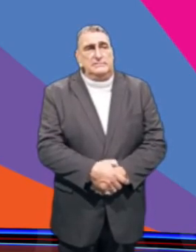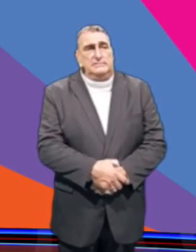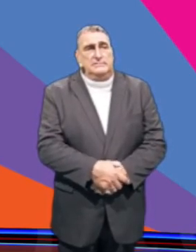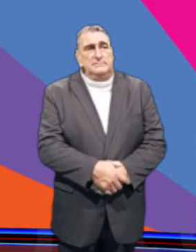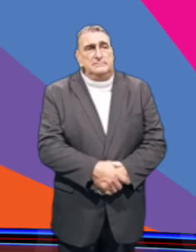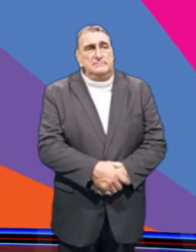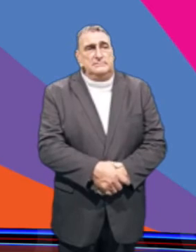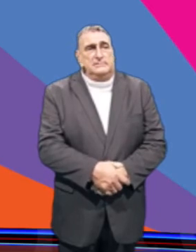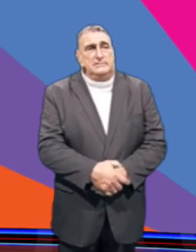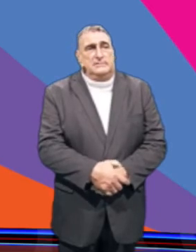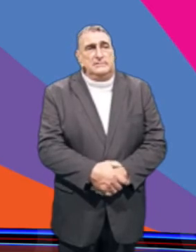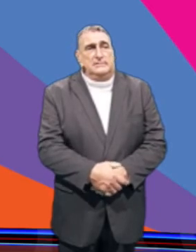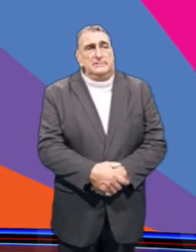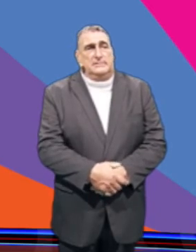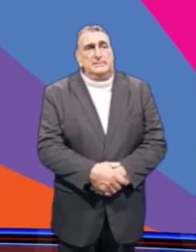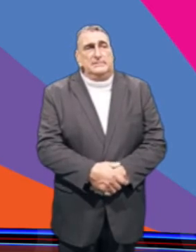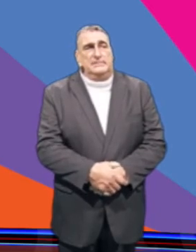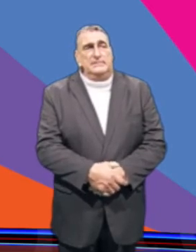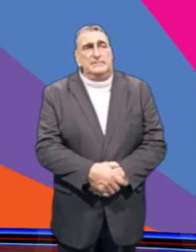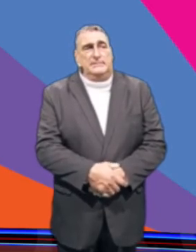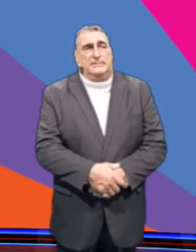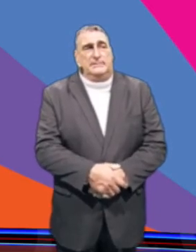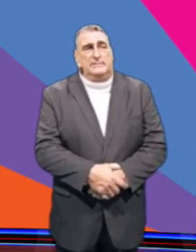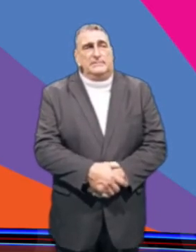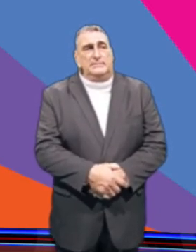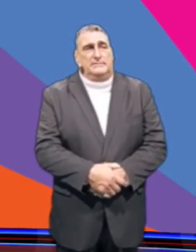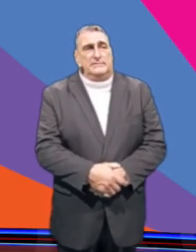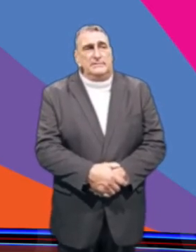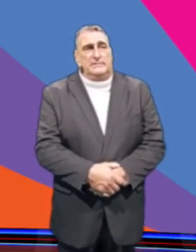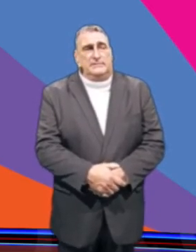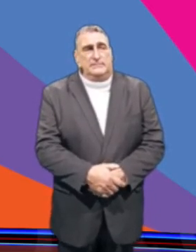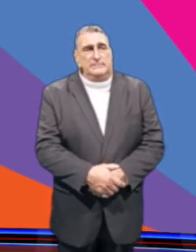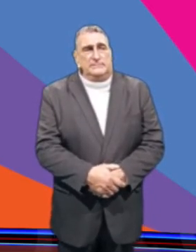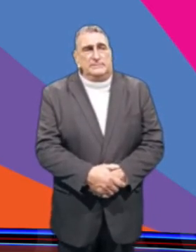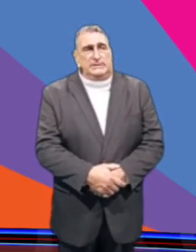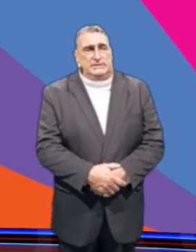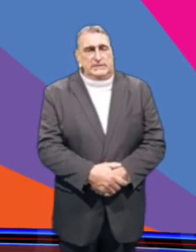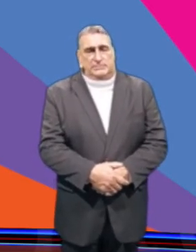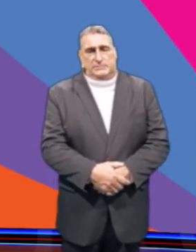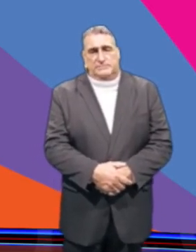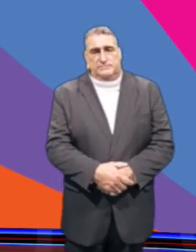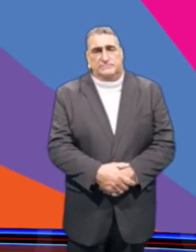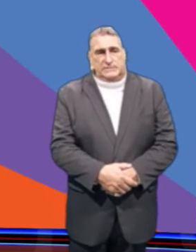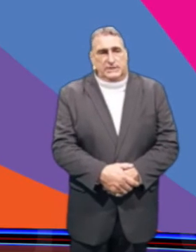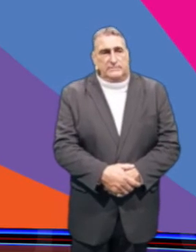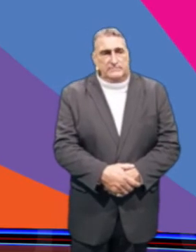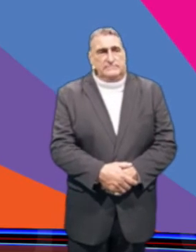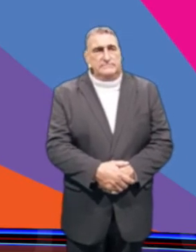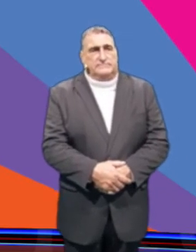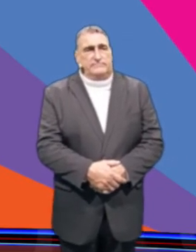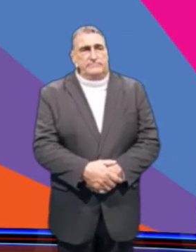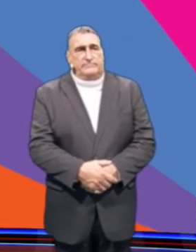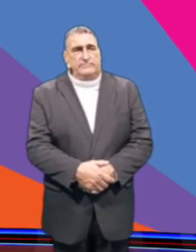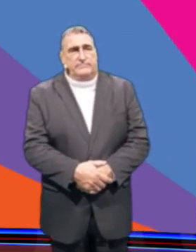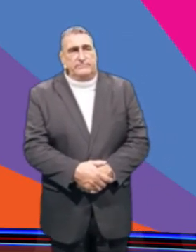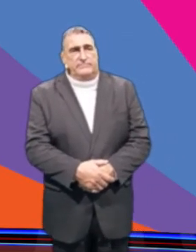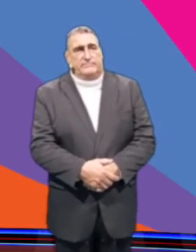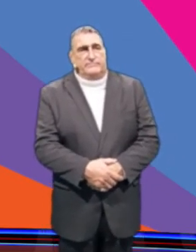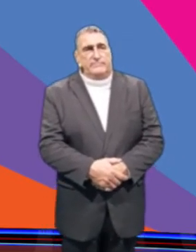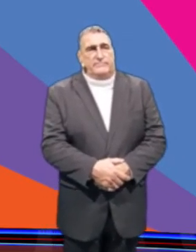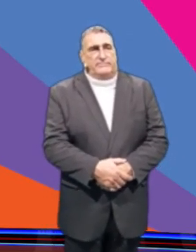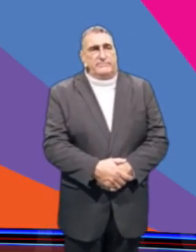listo. Yo sé que no hay peor sordo que el que no quiero ir. Sí, sí. ¿Está? Sí. Y que estoy